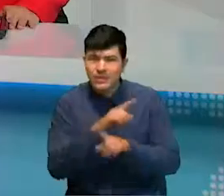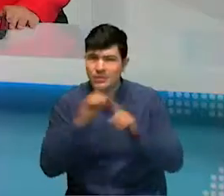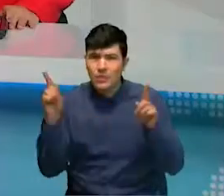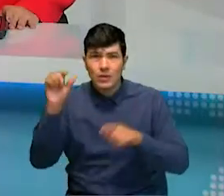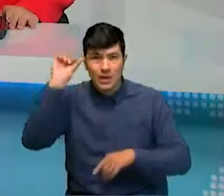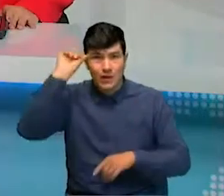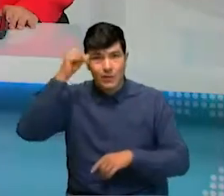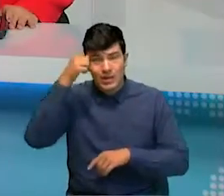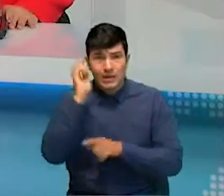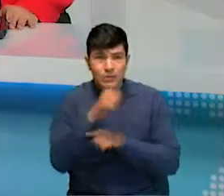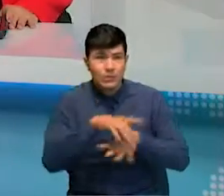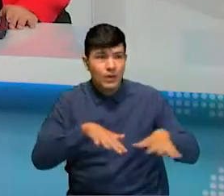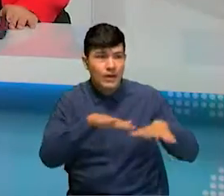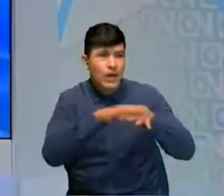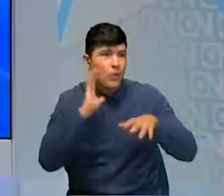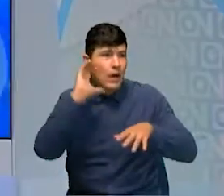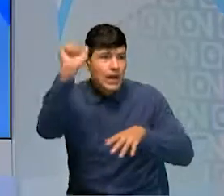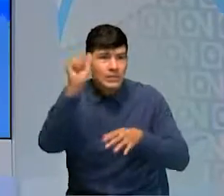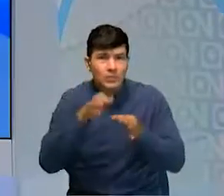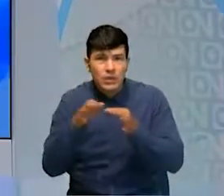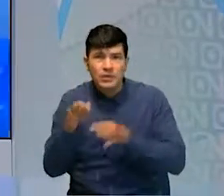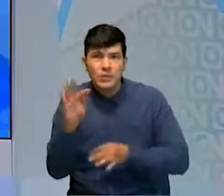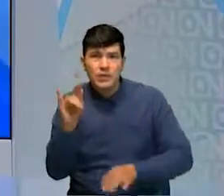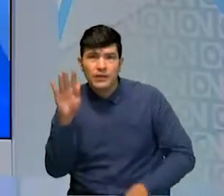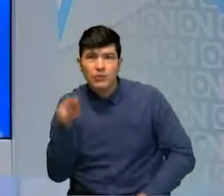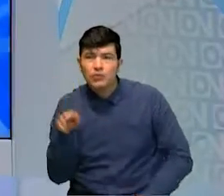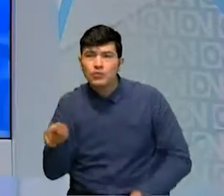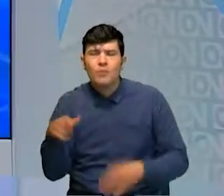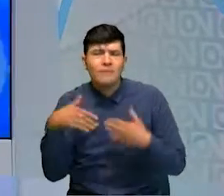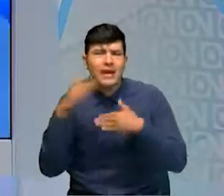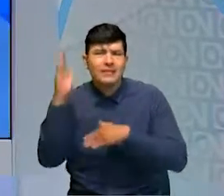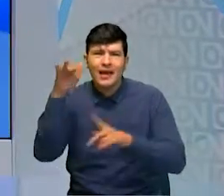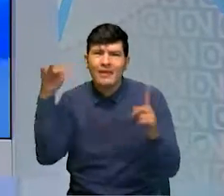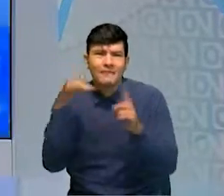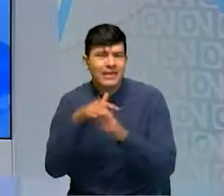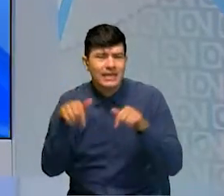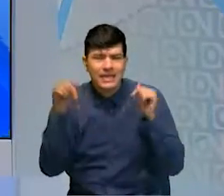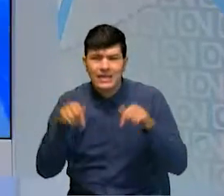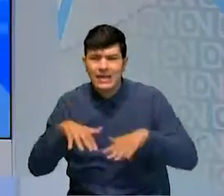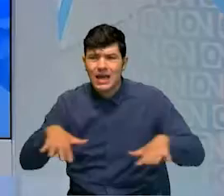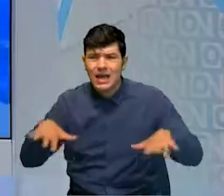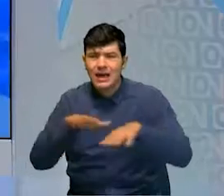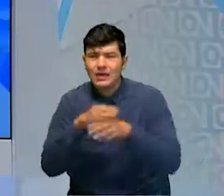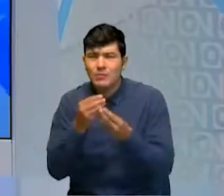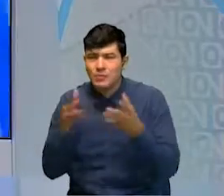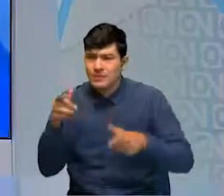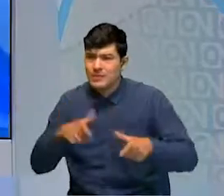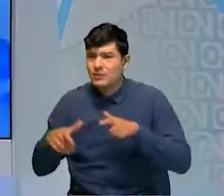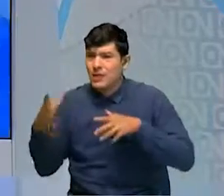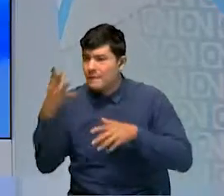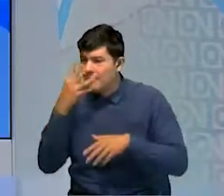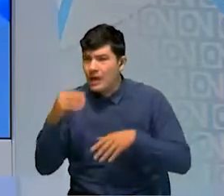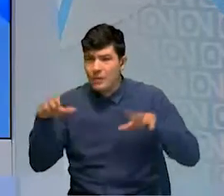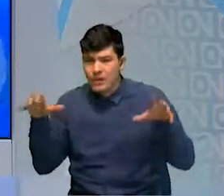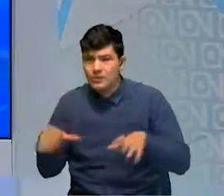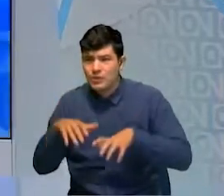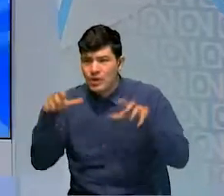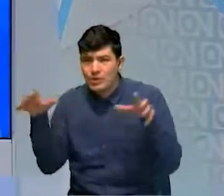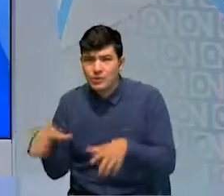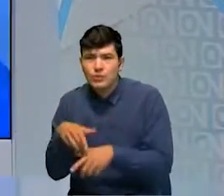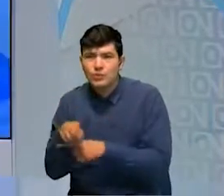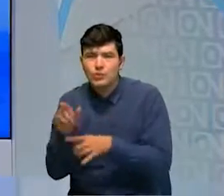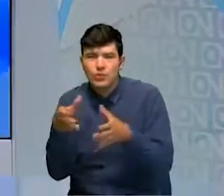que los sectores de ocaña y tibú han sido unas de las zonas más afectadas por hechos violentos ejecutados también por grupos subversivos como el